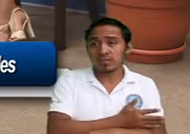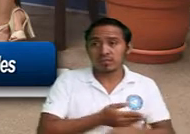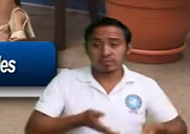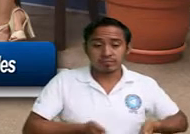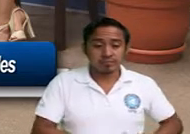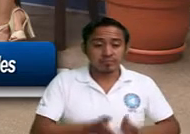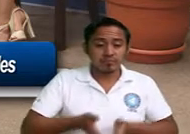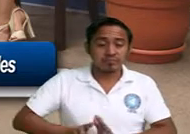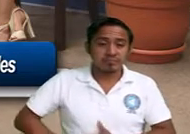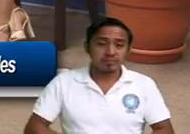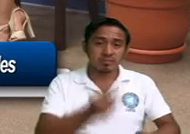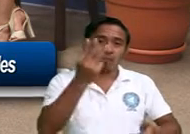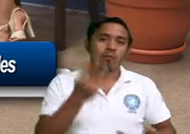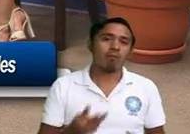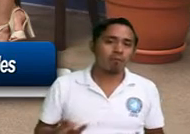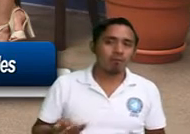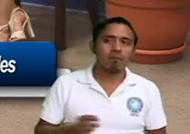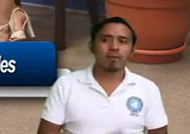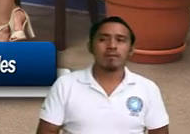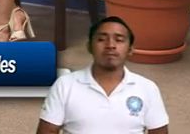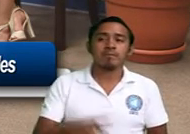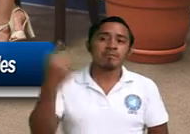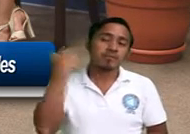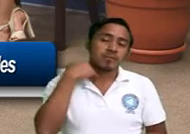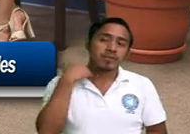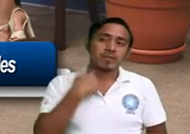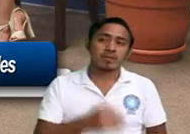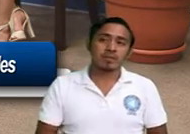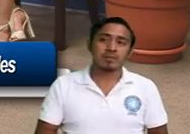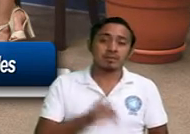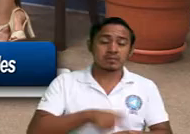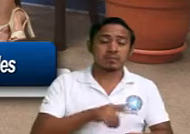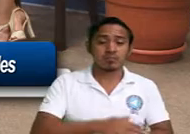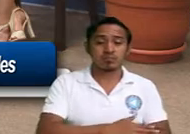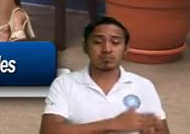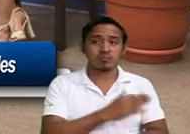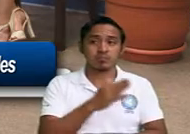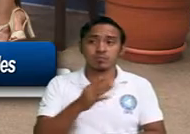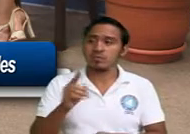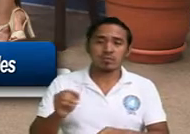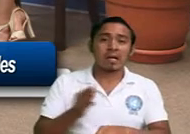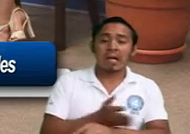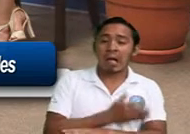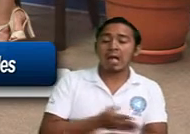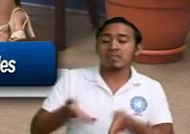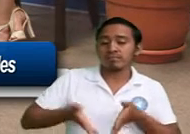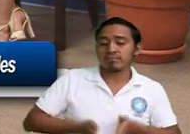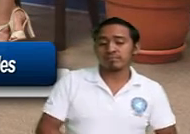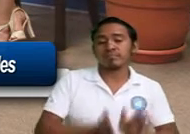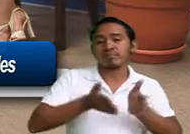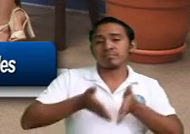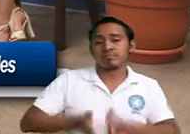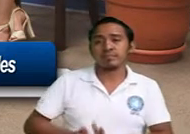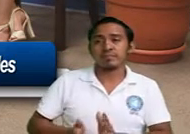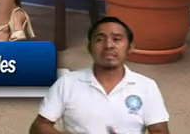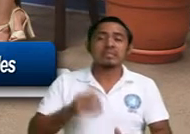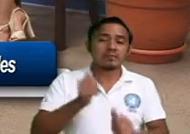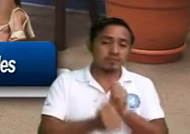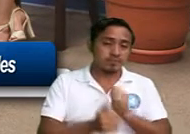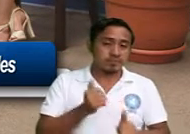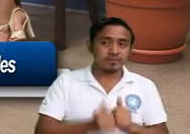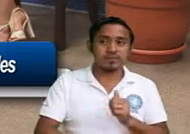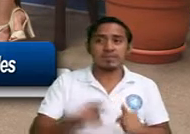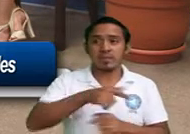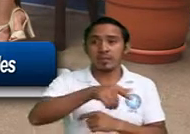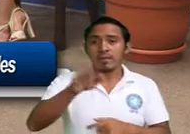otra de las cuestiones: los embarazos múltiples, la mayoría no llegan al término, terminan un poco antes, y eso acarrea complicaciones en